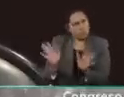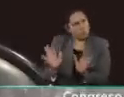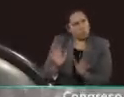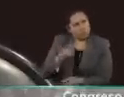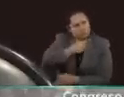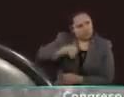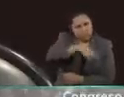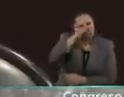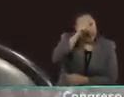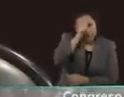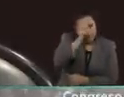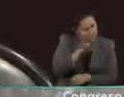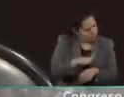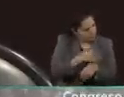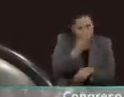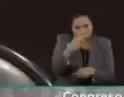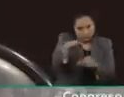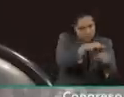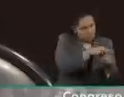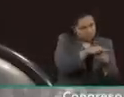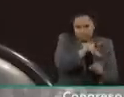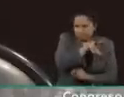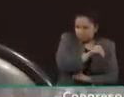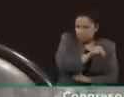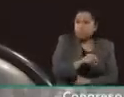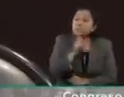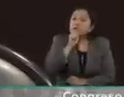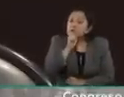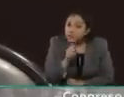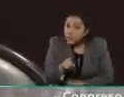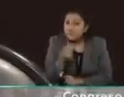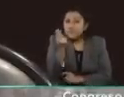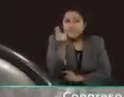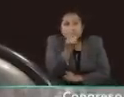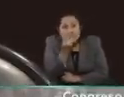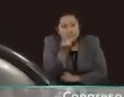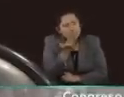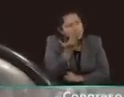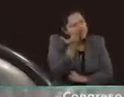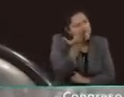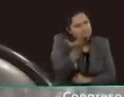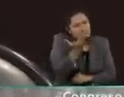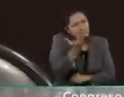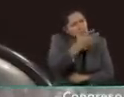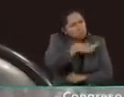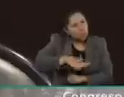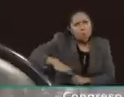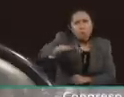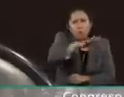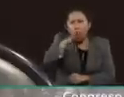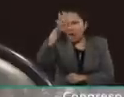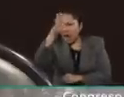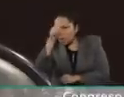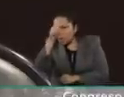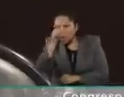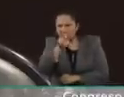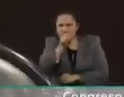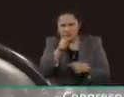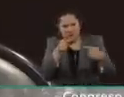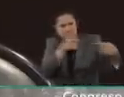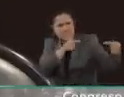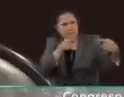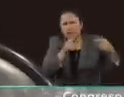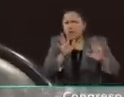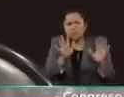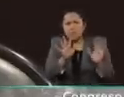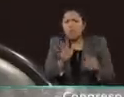y afectuoso llamado. Fíjense bien, un llamado para superar los diferendos y que caminemos por la vía del acuerdo y que nos unan en el marco